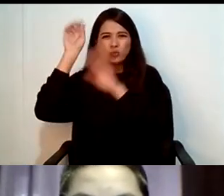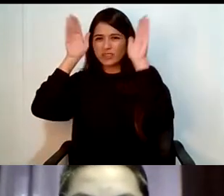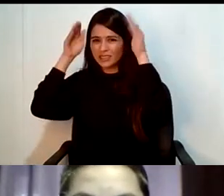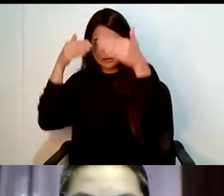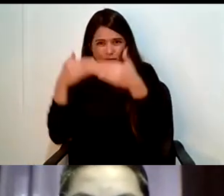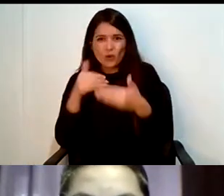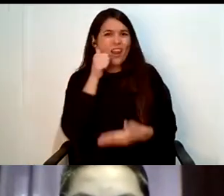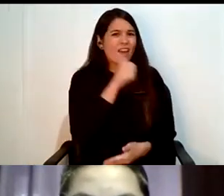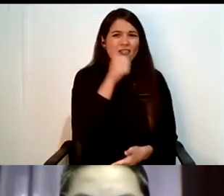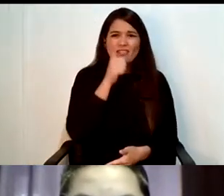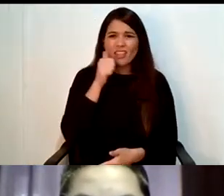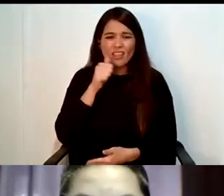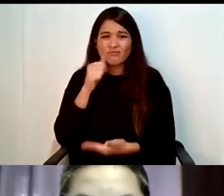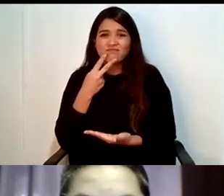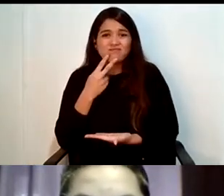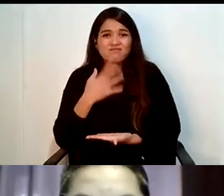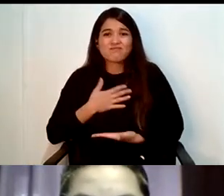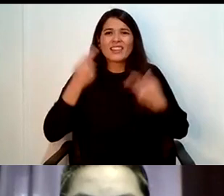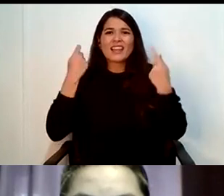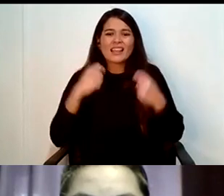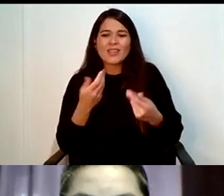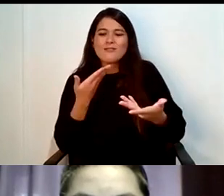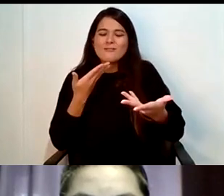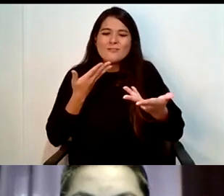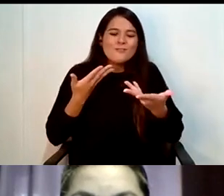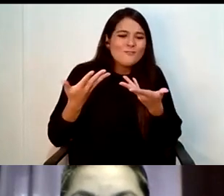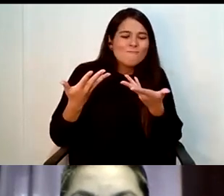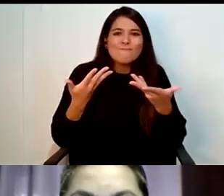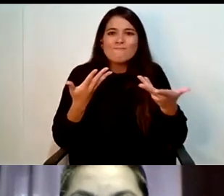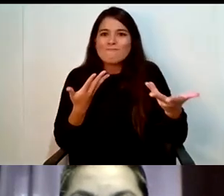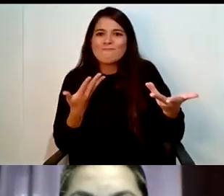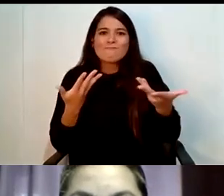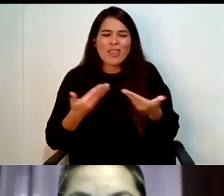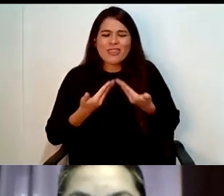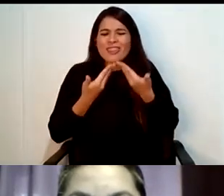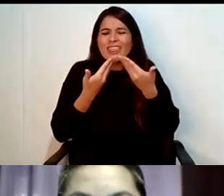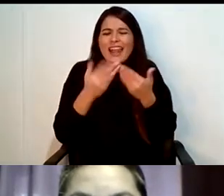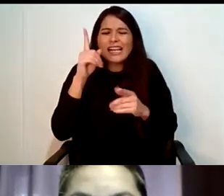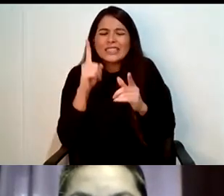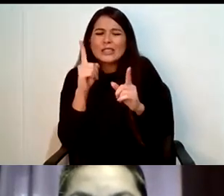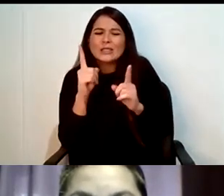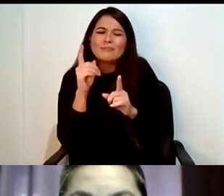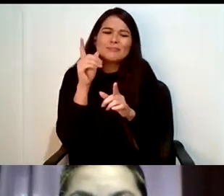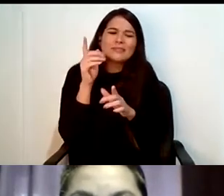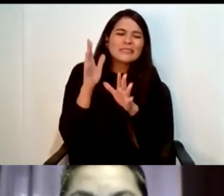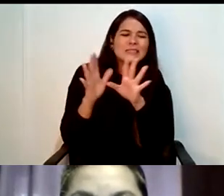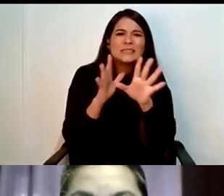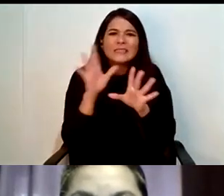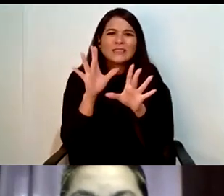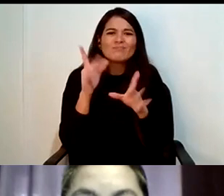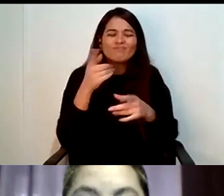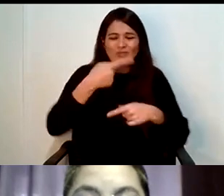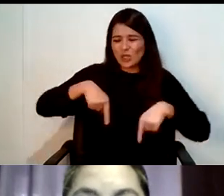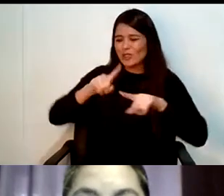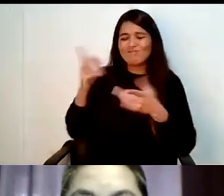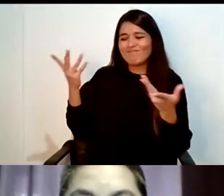cotidiana, tratando de hacerse entender, de brindarnos pistas que quizás no seamos capaces de descifrar,